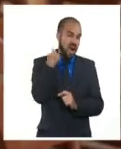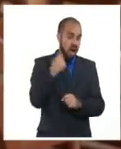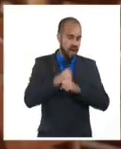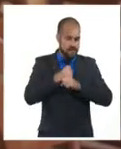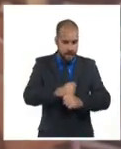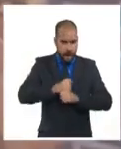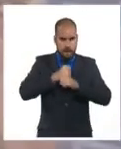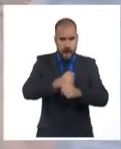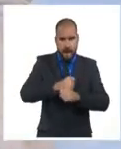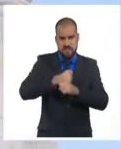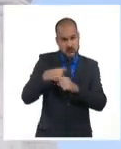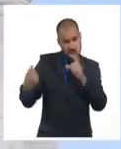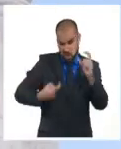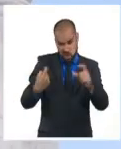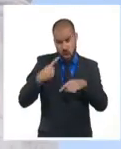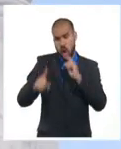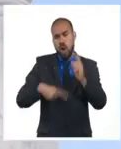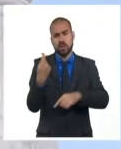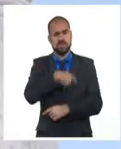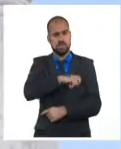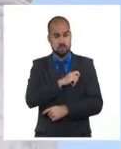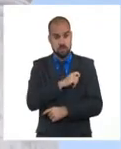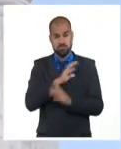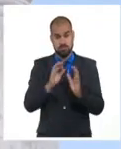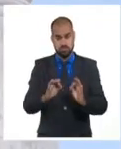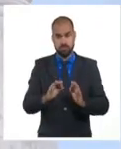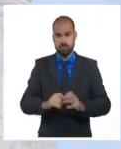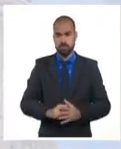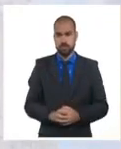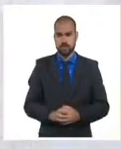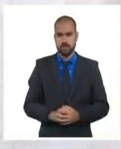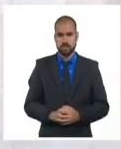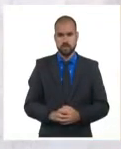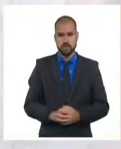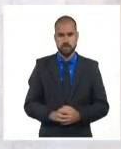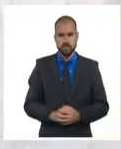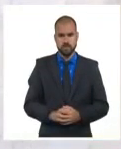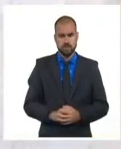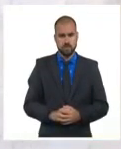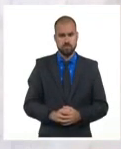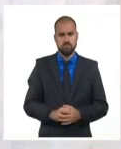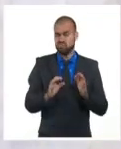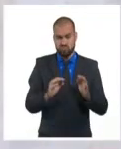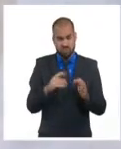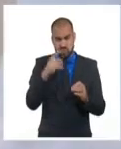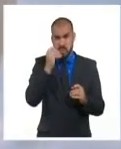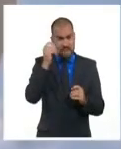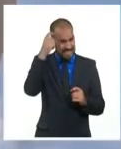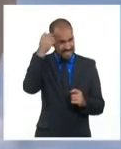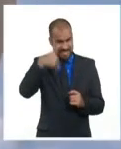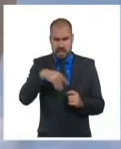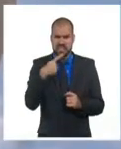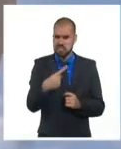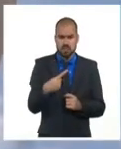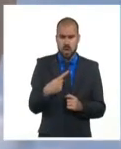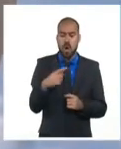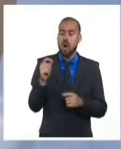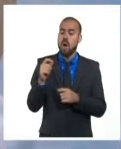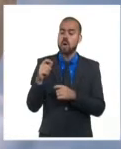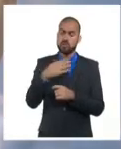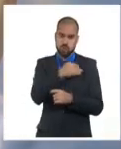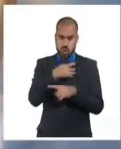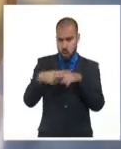España casi todos los días. Con su último aliento de vida, Vicente García dijo a los hombres que lo